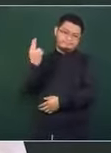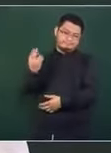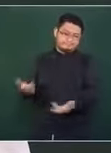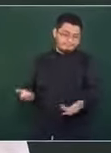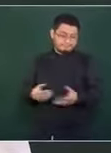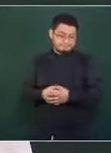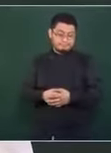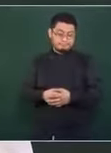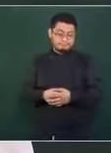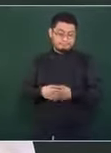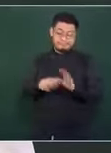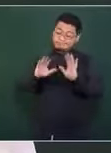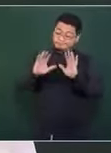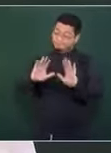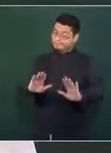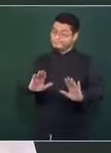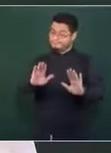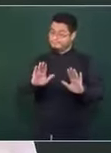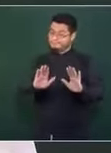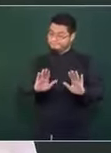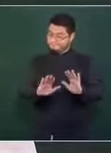Sin embargo,